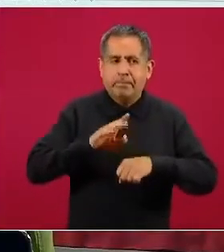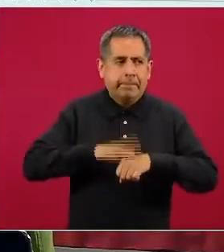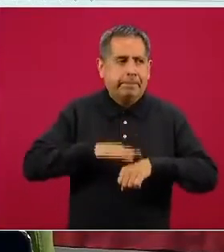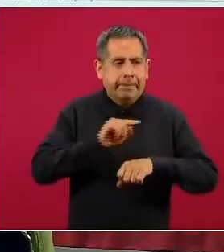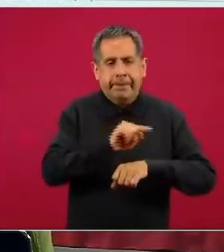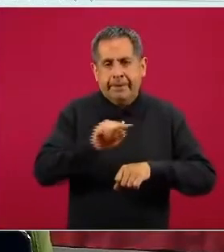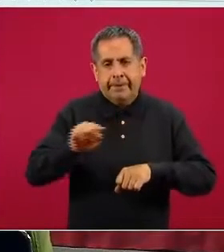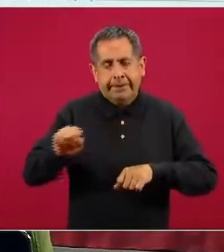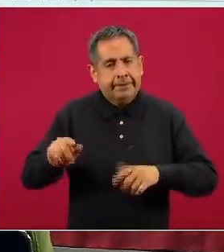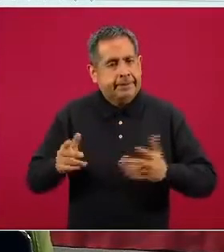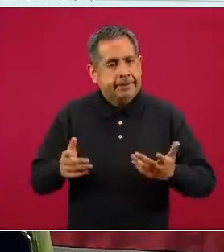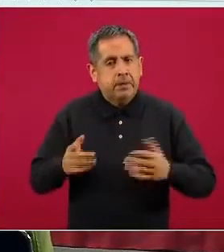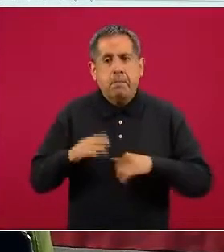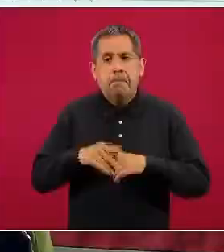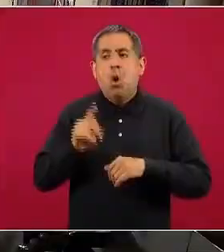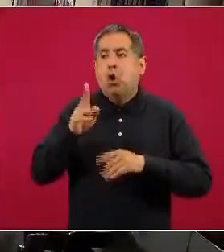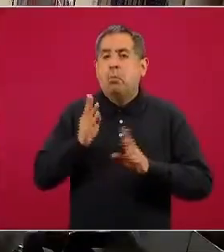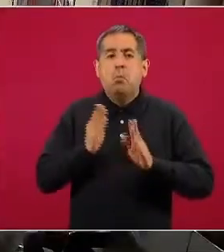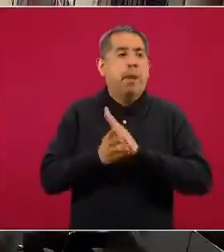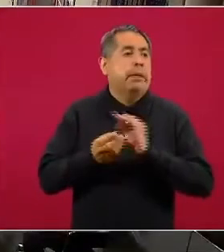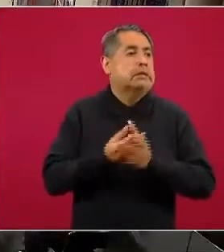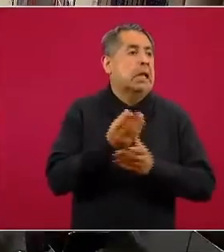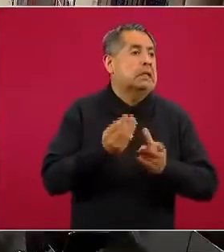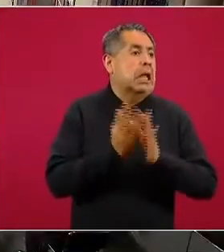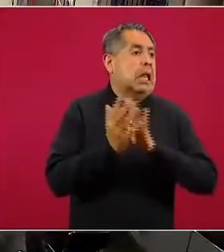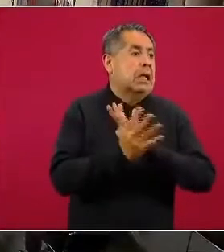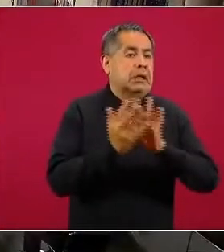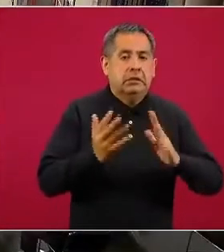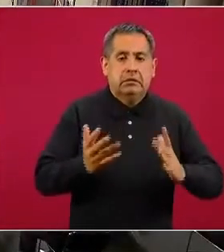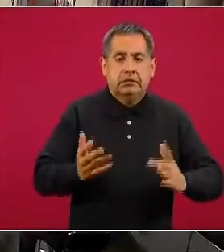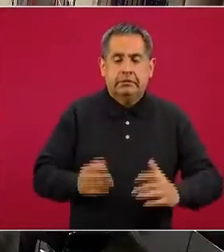movilidad en la población.